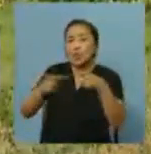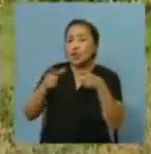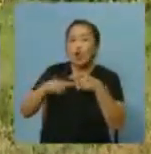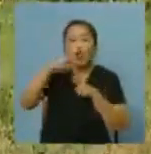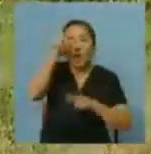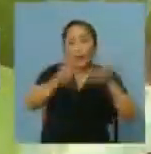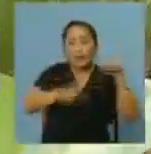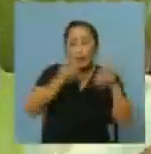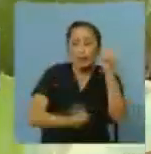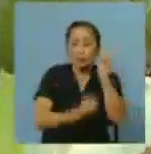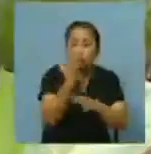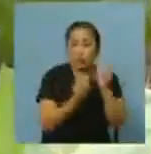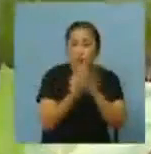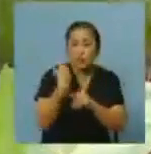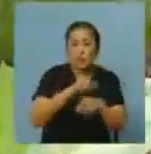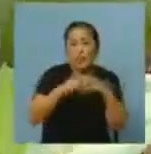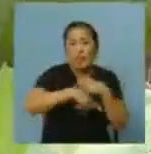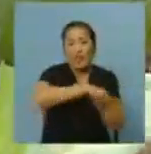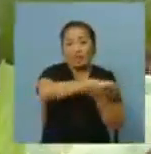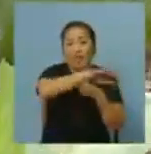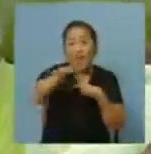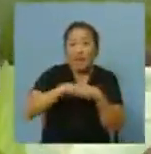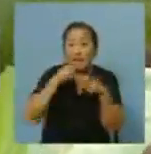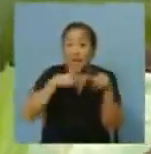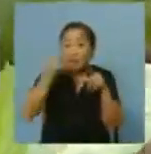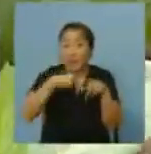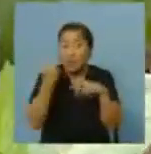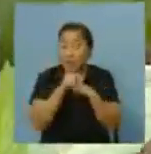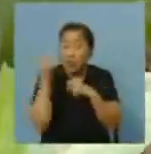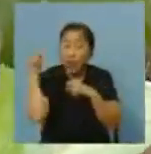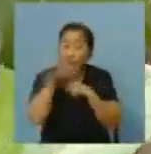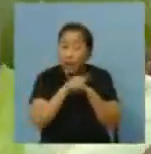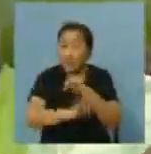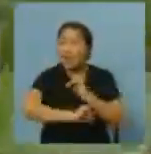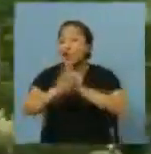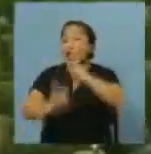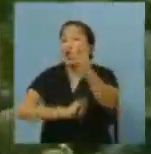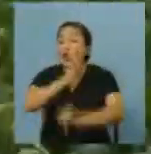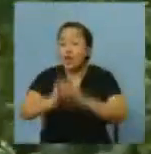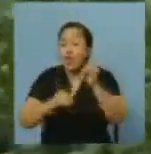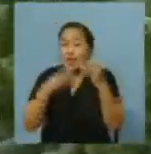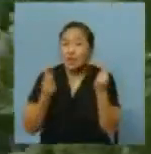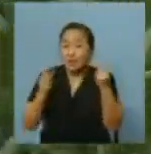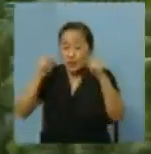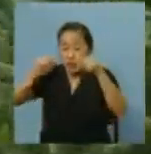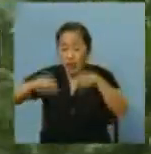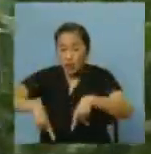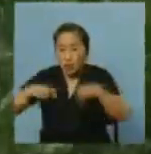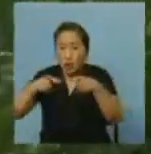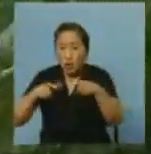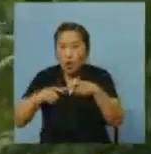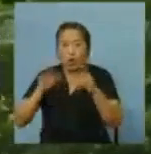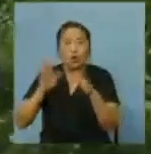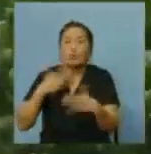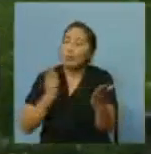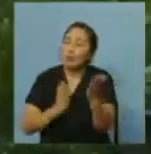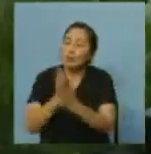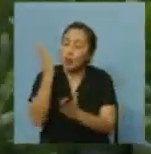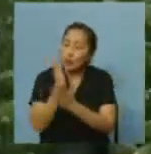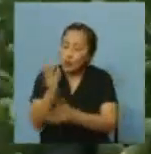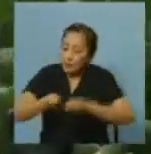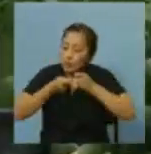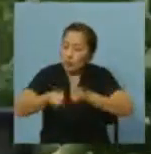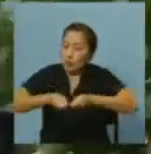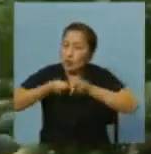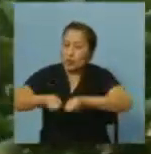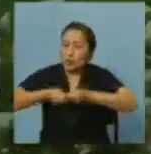los productores, mantenerlos al tanto de todo lo que ocurrió hoy. Nosotros estamos dispuestos a seguir luchándolo,